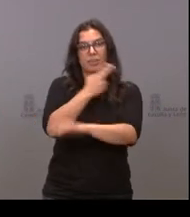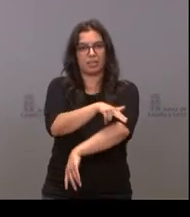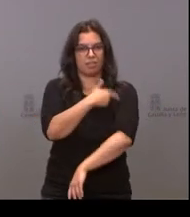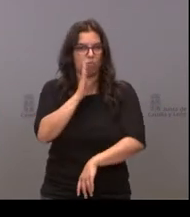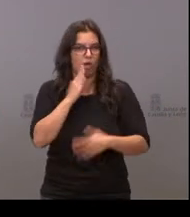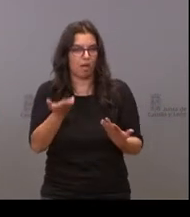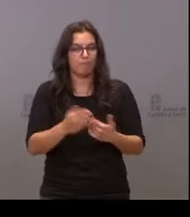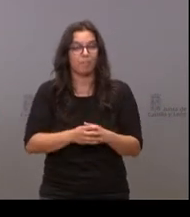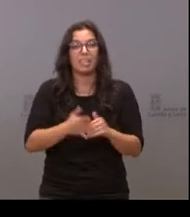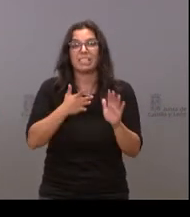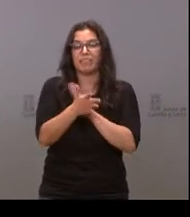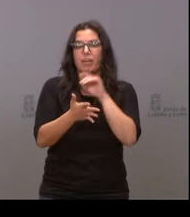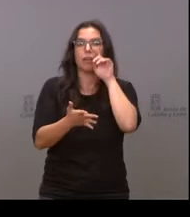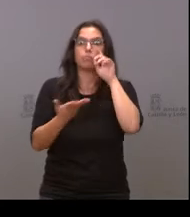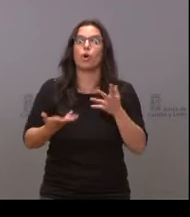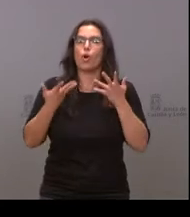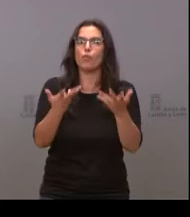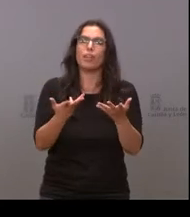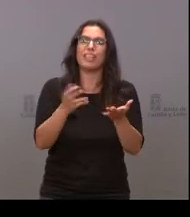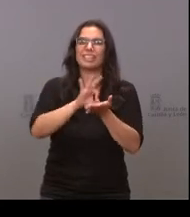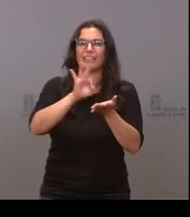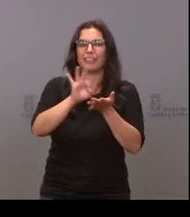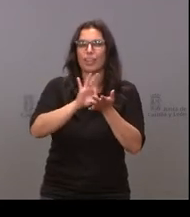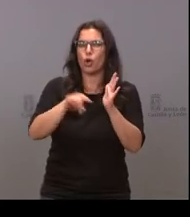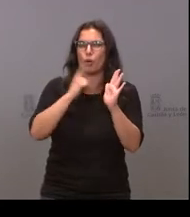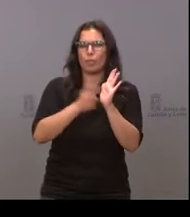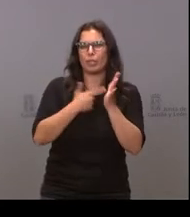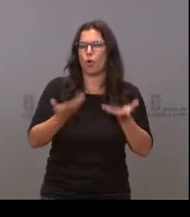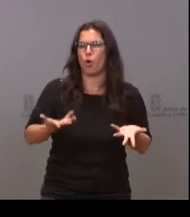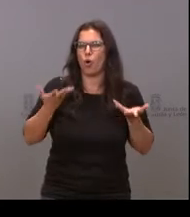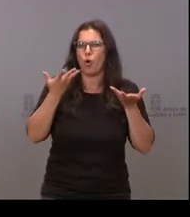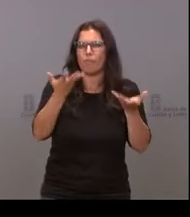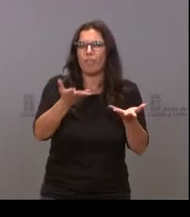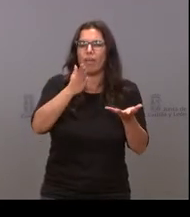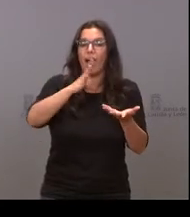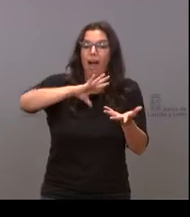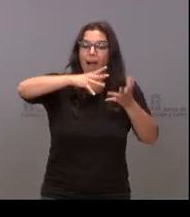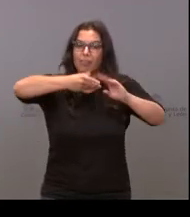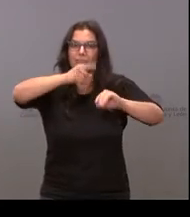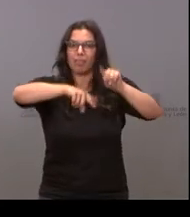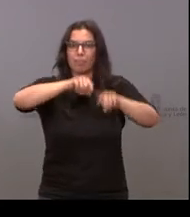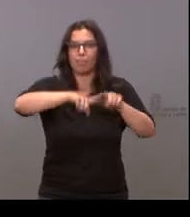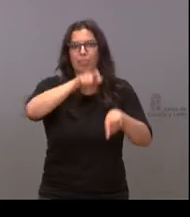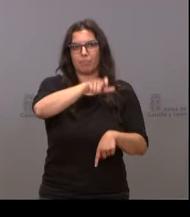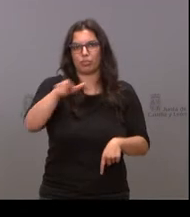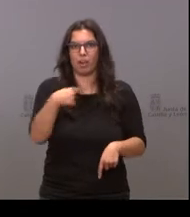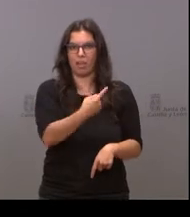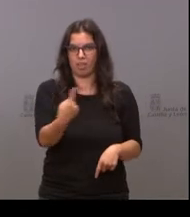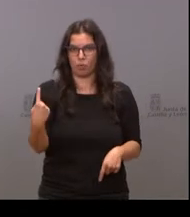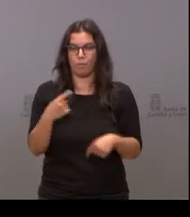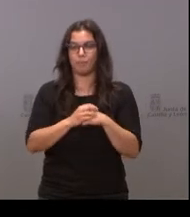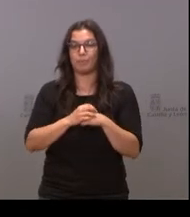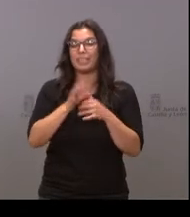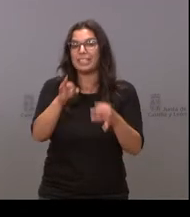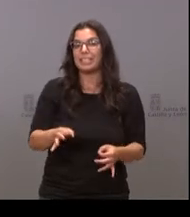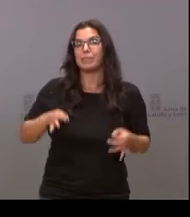decía es decir se van a prestar un paquete de servicios completos para adaptarlos a las necesidades de cada persona y siempre con